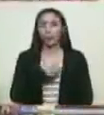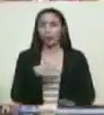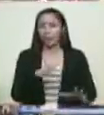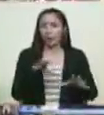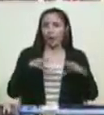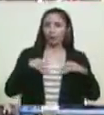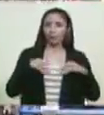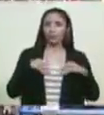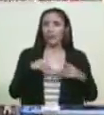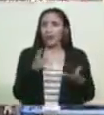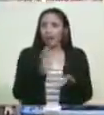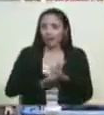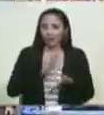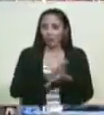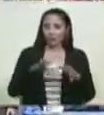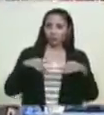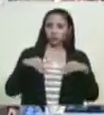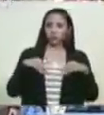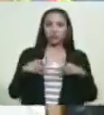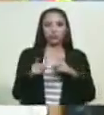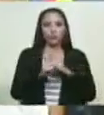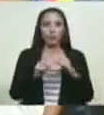Que se robe al pueblo, no.